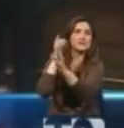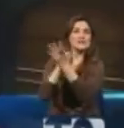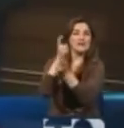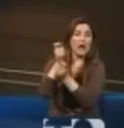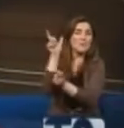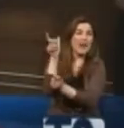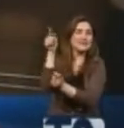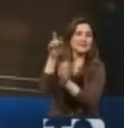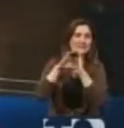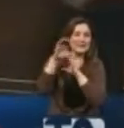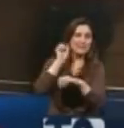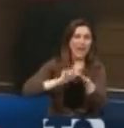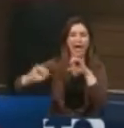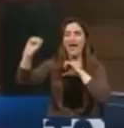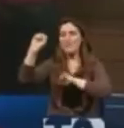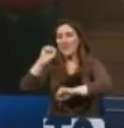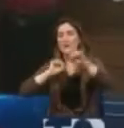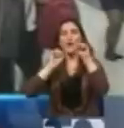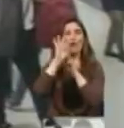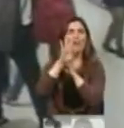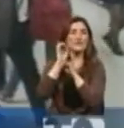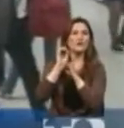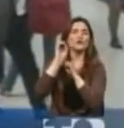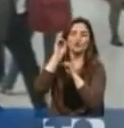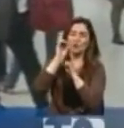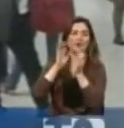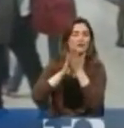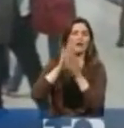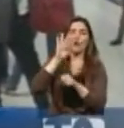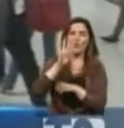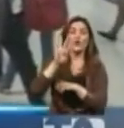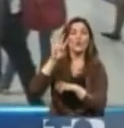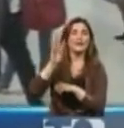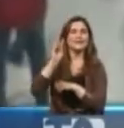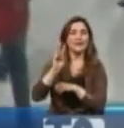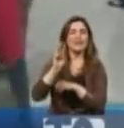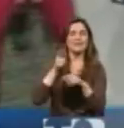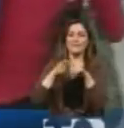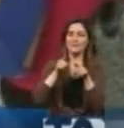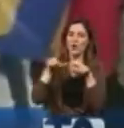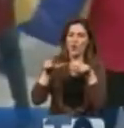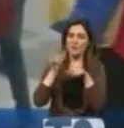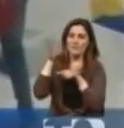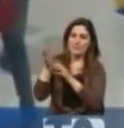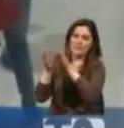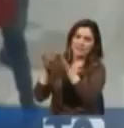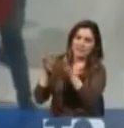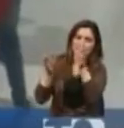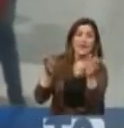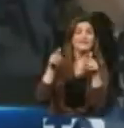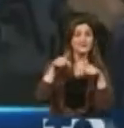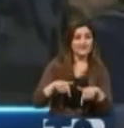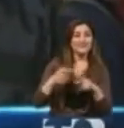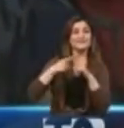este punto para dirigirse a los más de 446 destinos del Ecuador que pueden salir desde